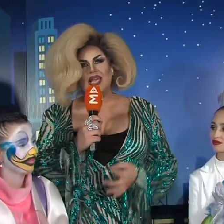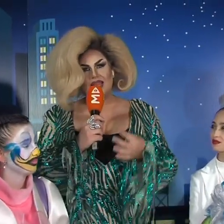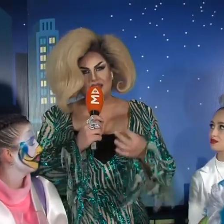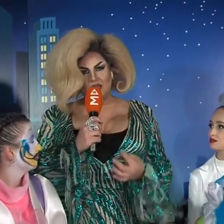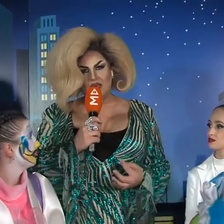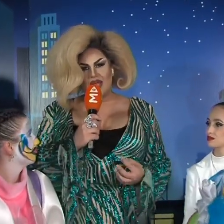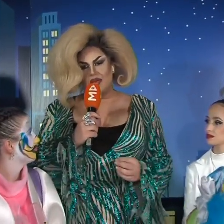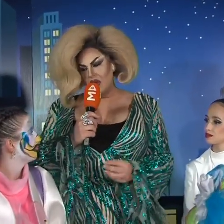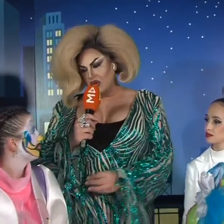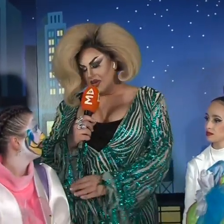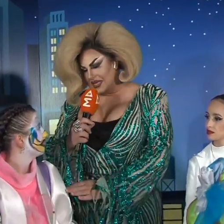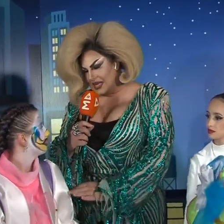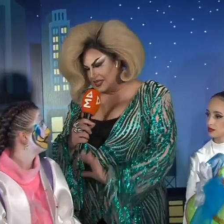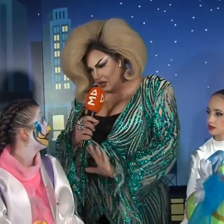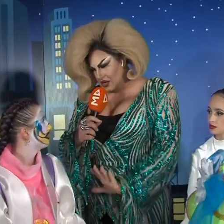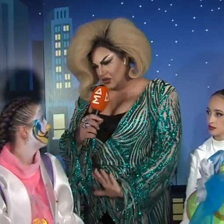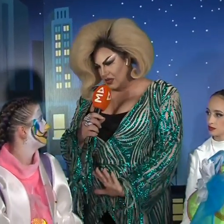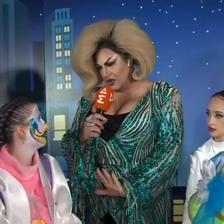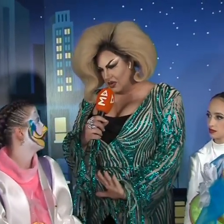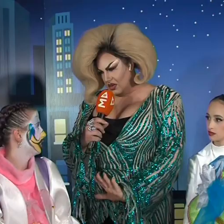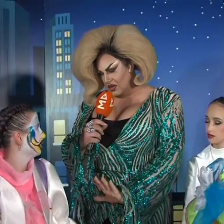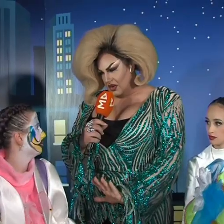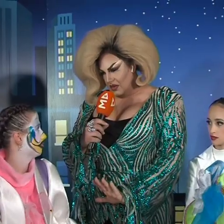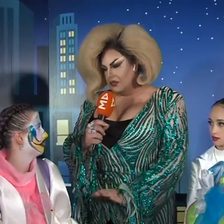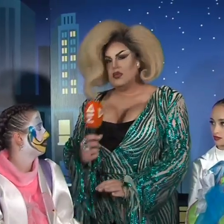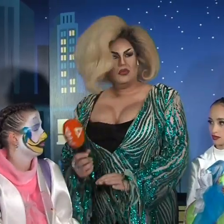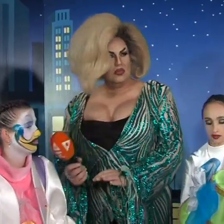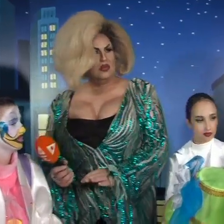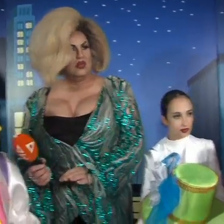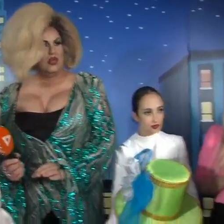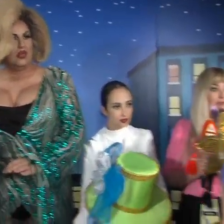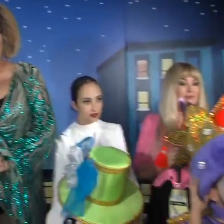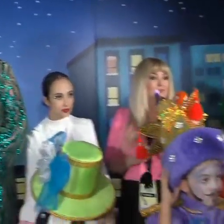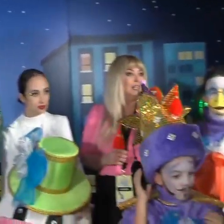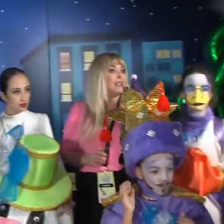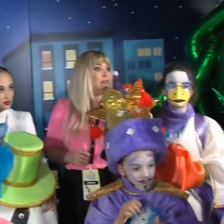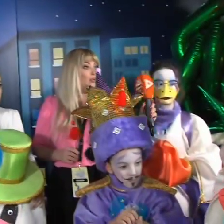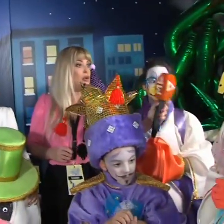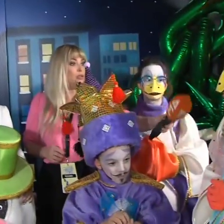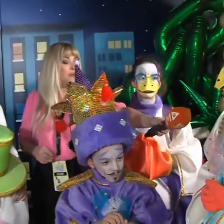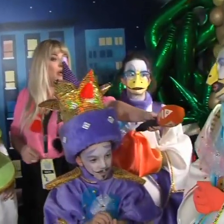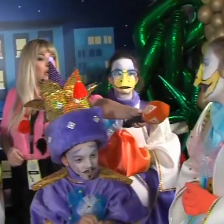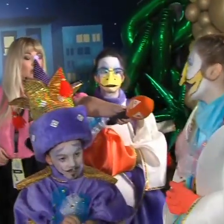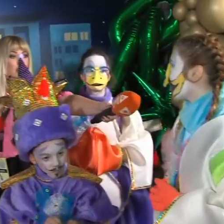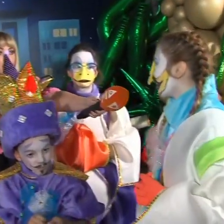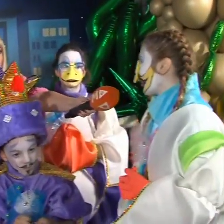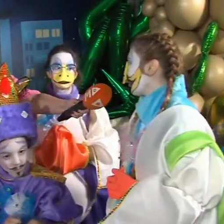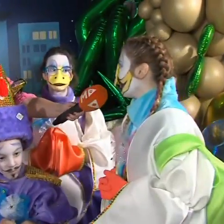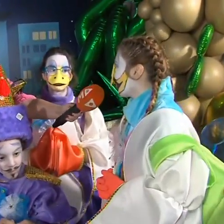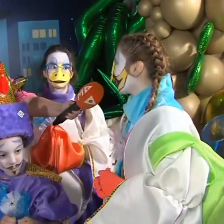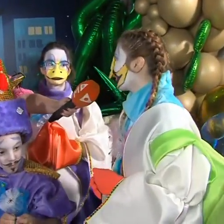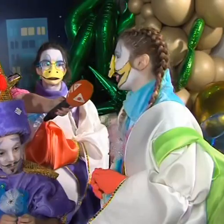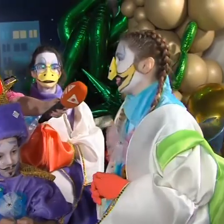2014 en esta murga y bueno, todavía te quedan 5 añitos más, ¿no? Sí, ya, este es el mío, el último. ¿Este es el tuyo último? Sí, tengo 17